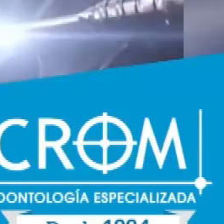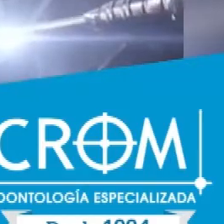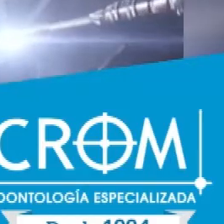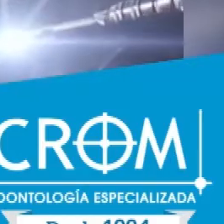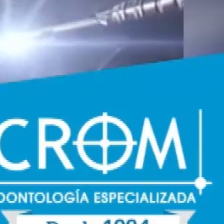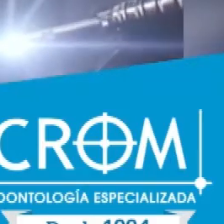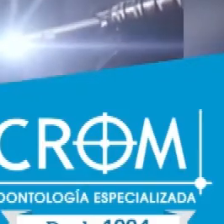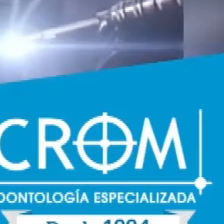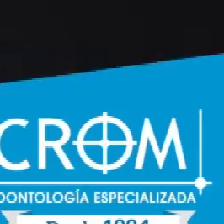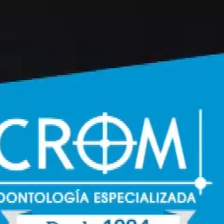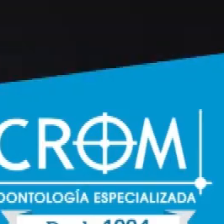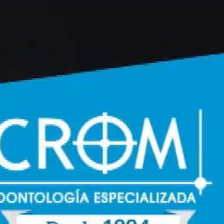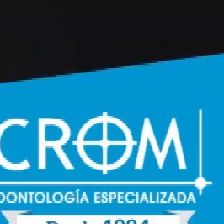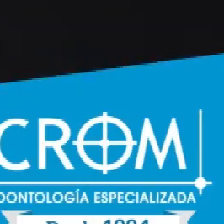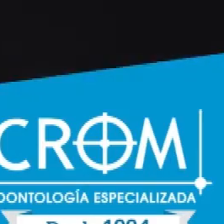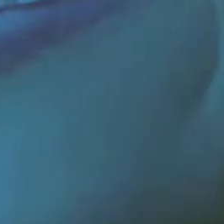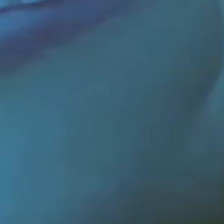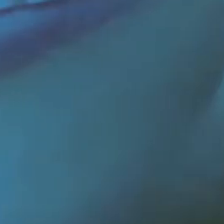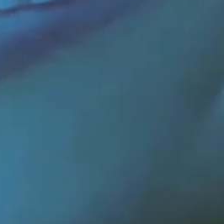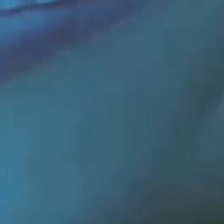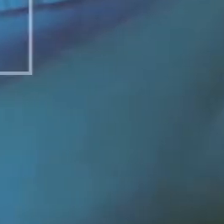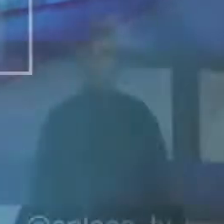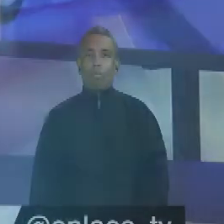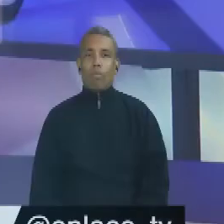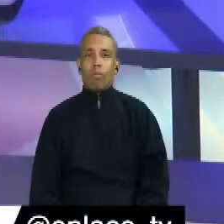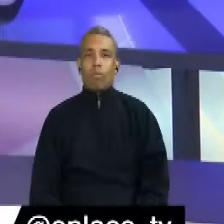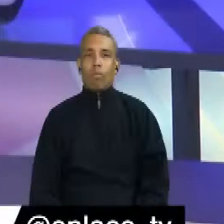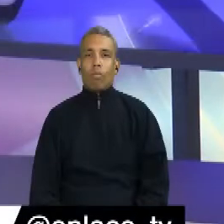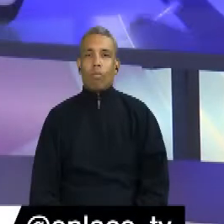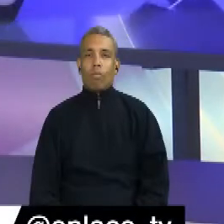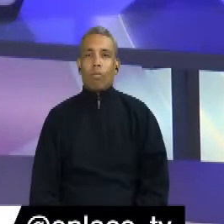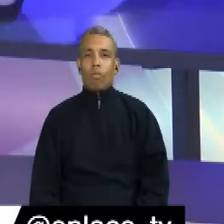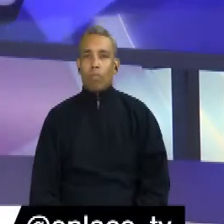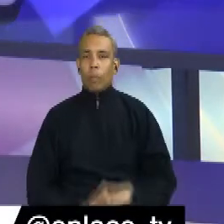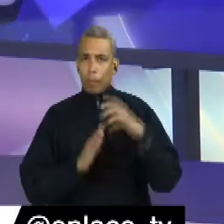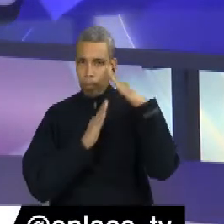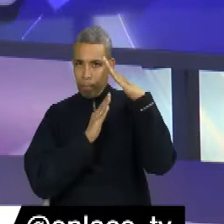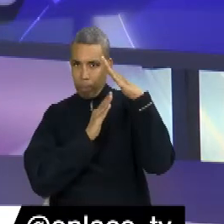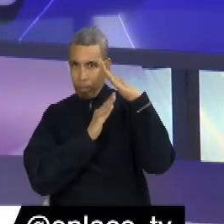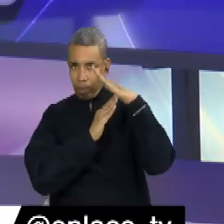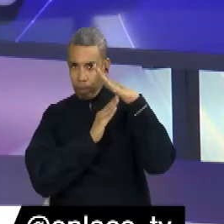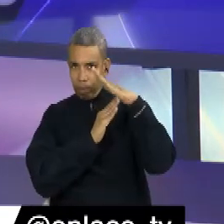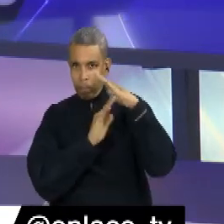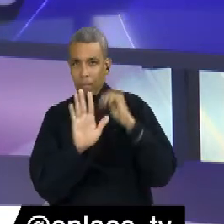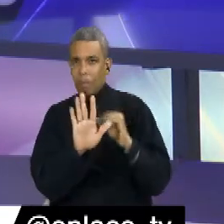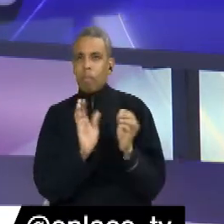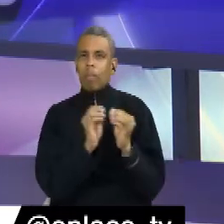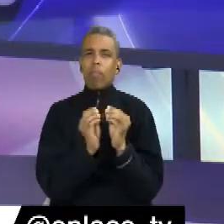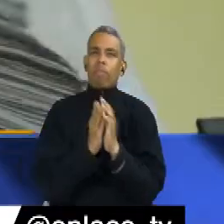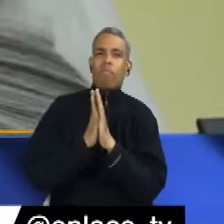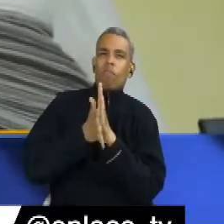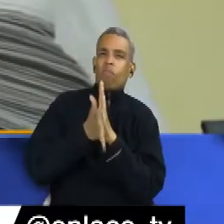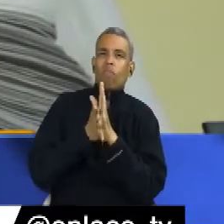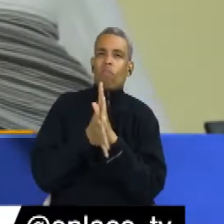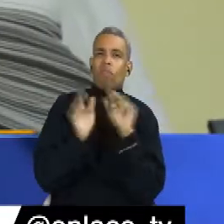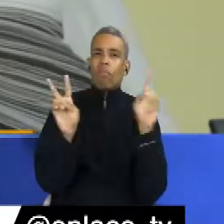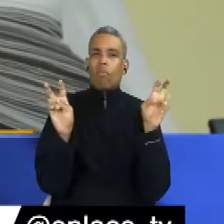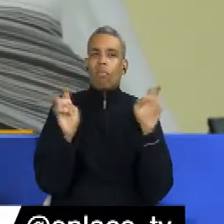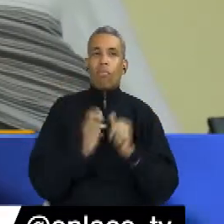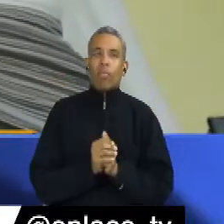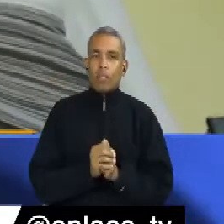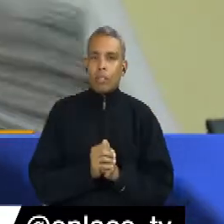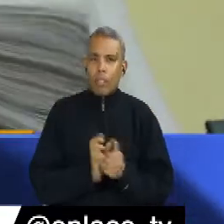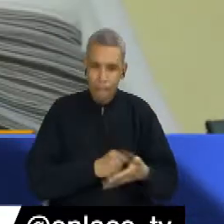brackets. Chrome, odontología especializada. Momento de hacer una pausa. Al regresar, esperen información sobre las firmas recogidas para